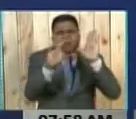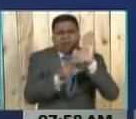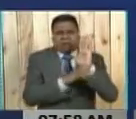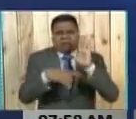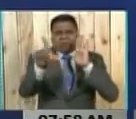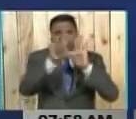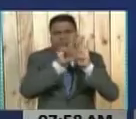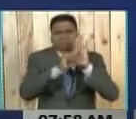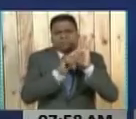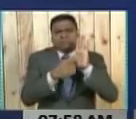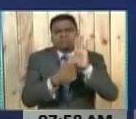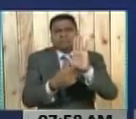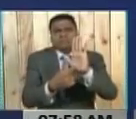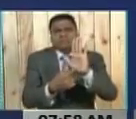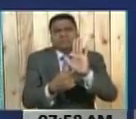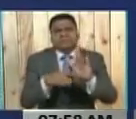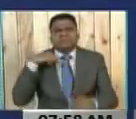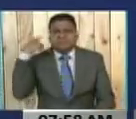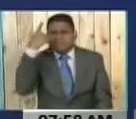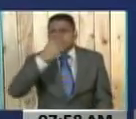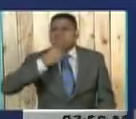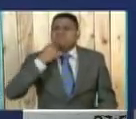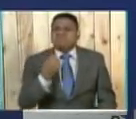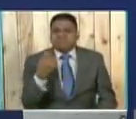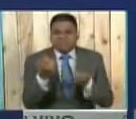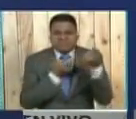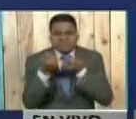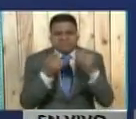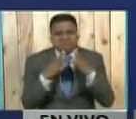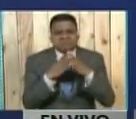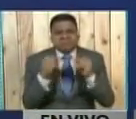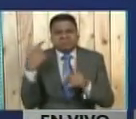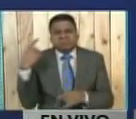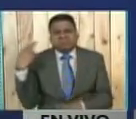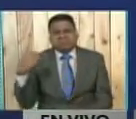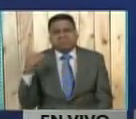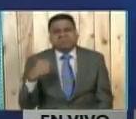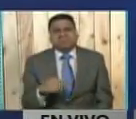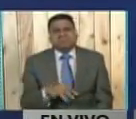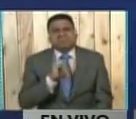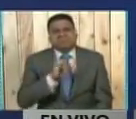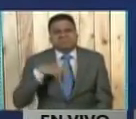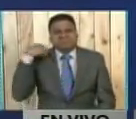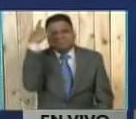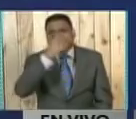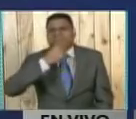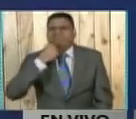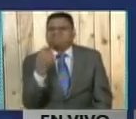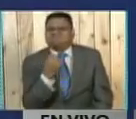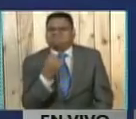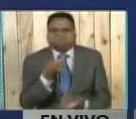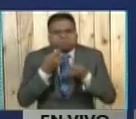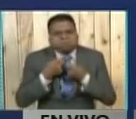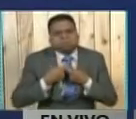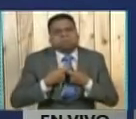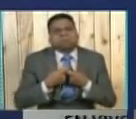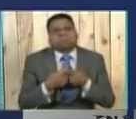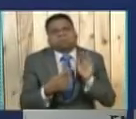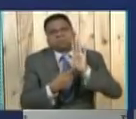legal sólido para el manejo de nuestros recursos naturales y sólido para ofertarlo a